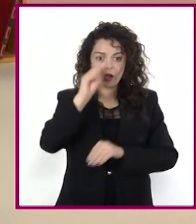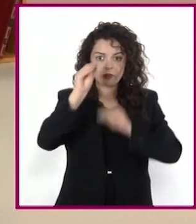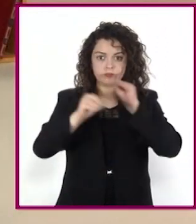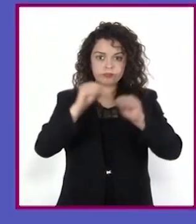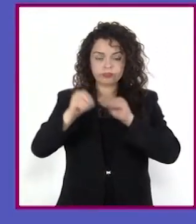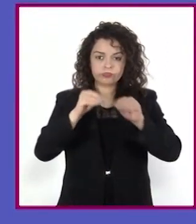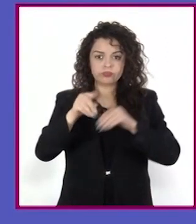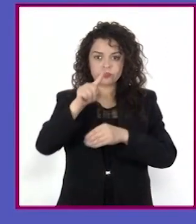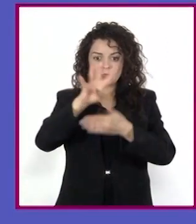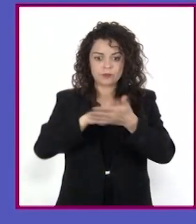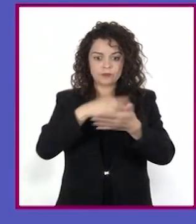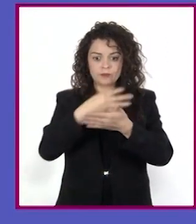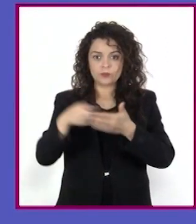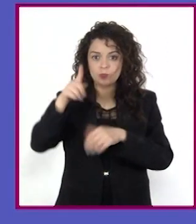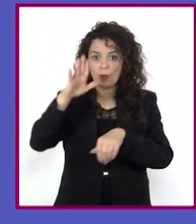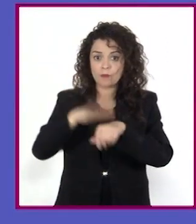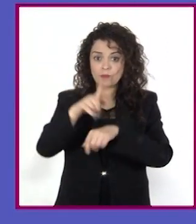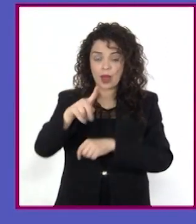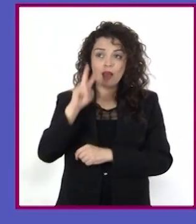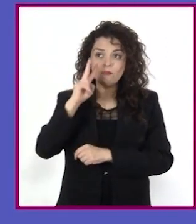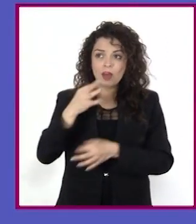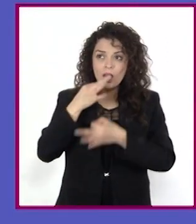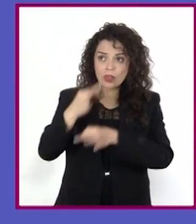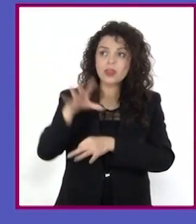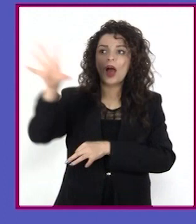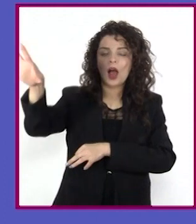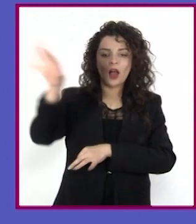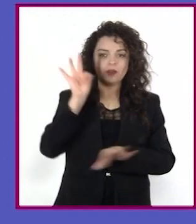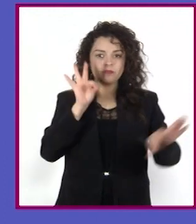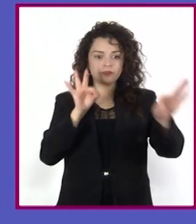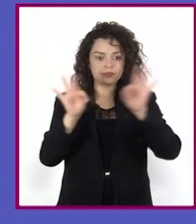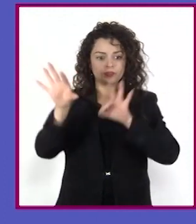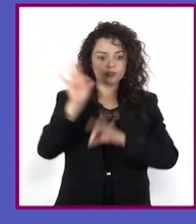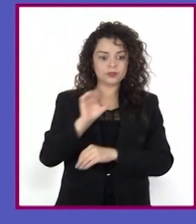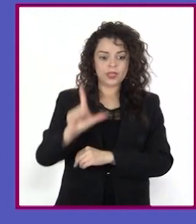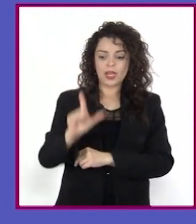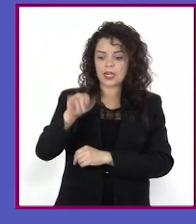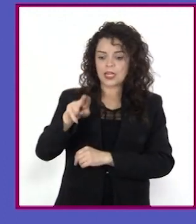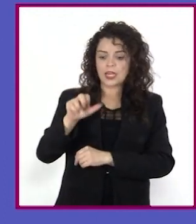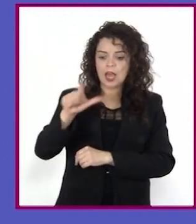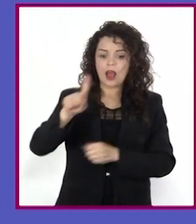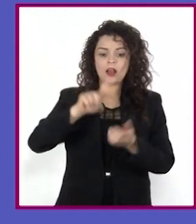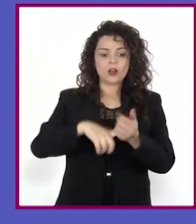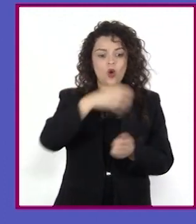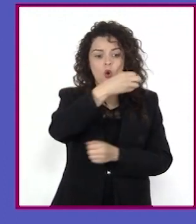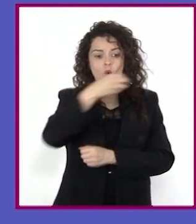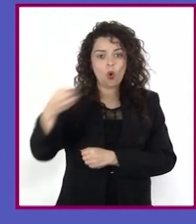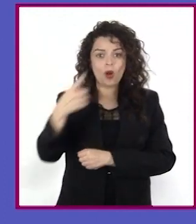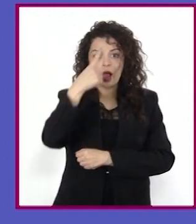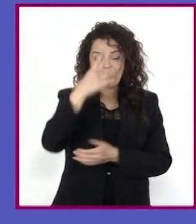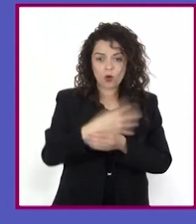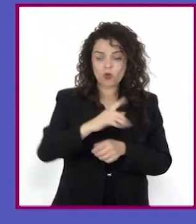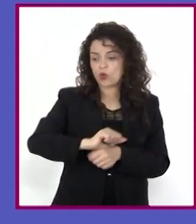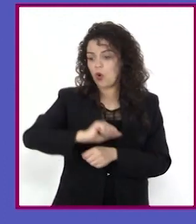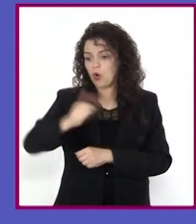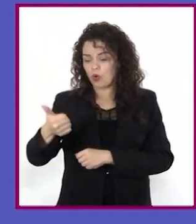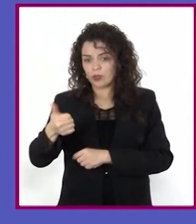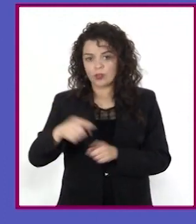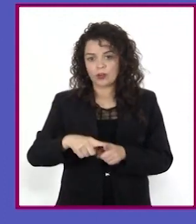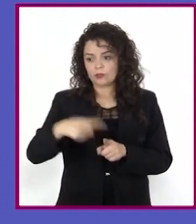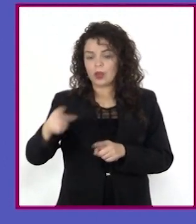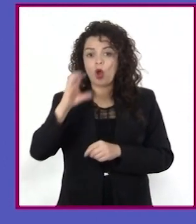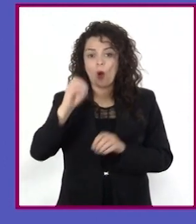llame su atención. La progresión temática lineal es aquella que avanza de una oración a otra o de un párrafo al